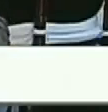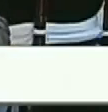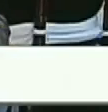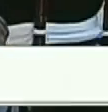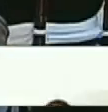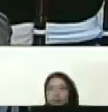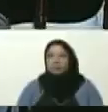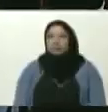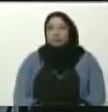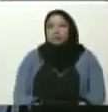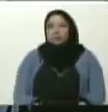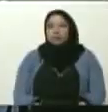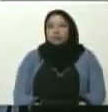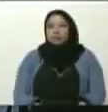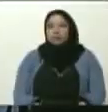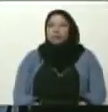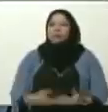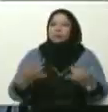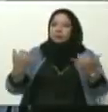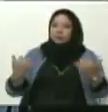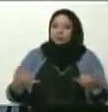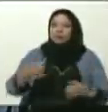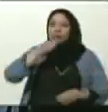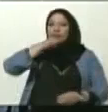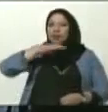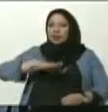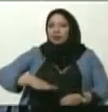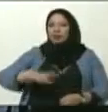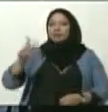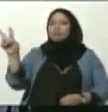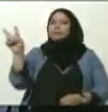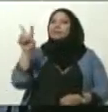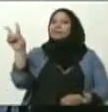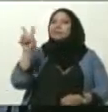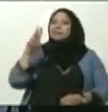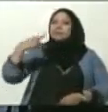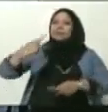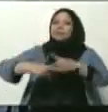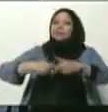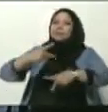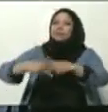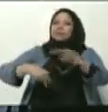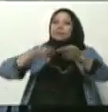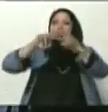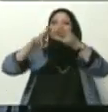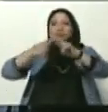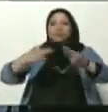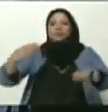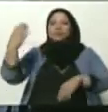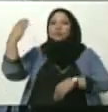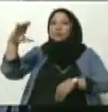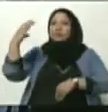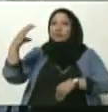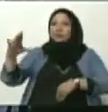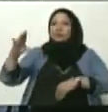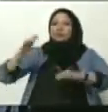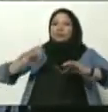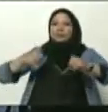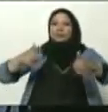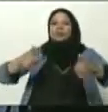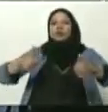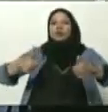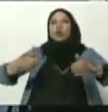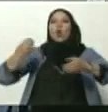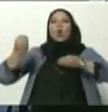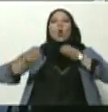en la historia, esta vez fungiendo como país garante en el proceso de paz en Colombia, dando las bases para